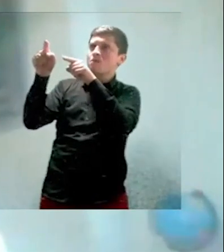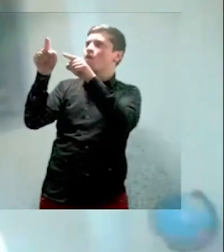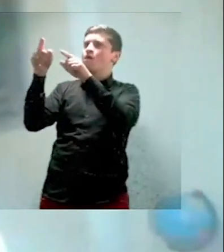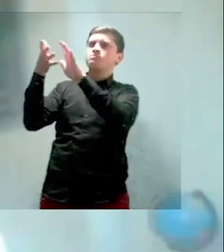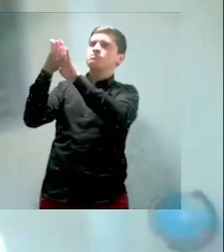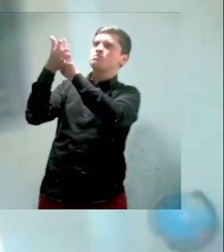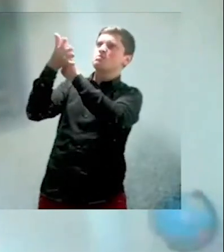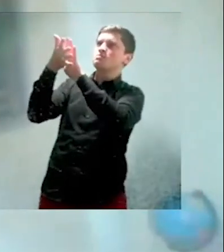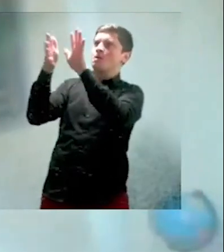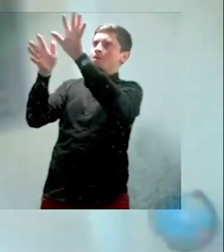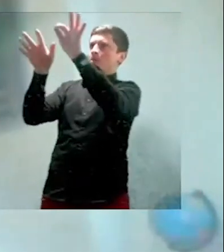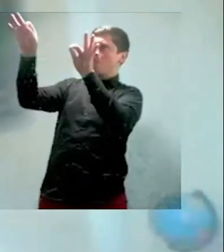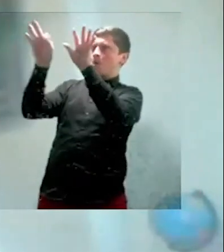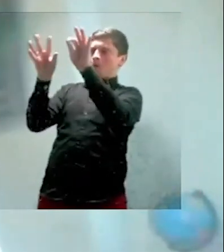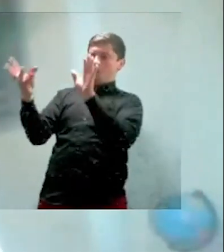Corte